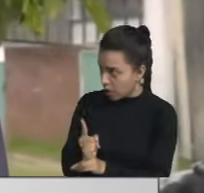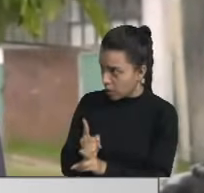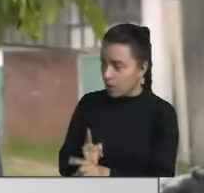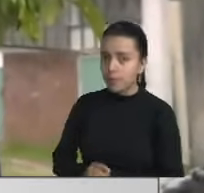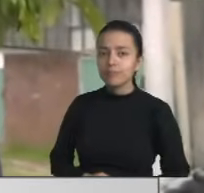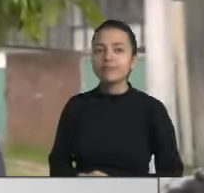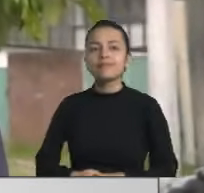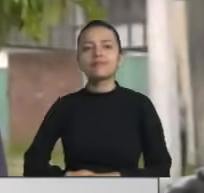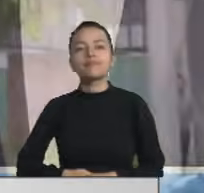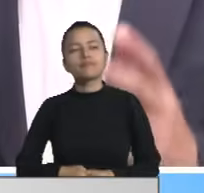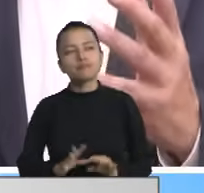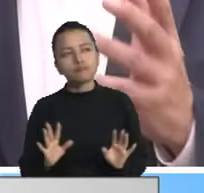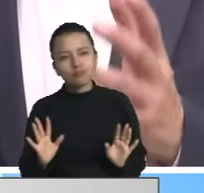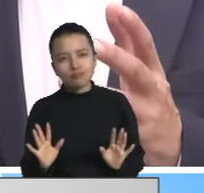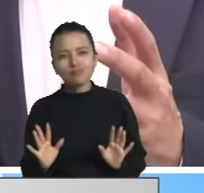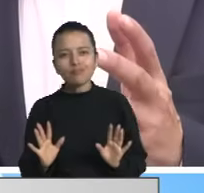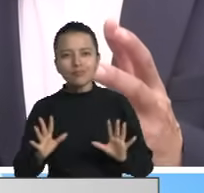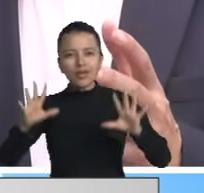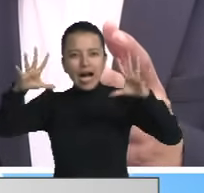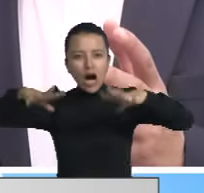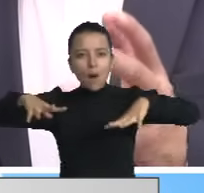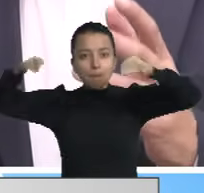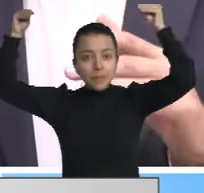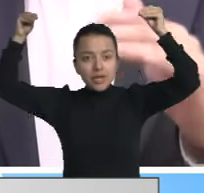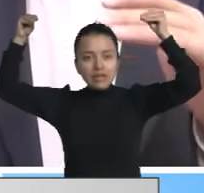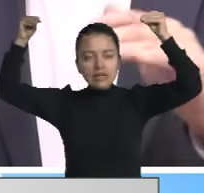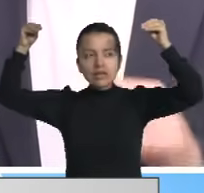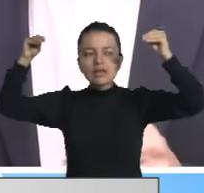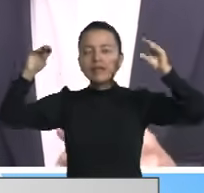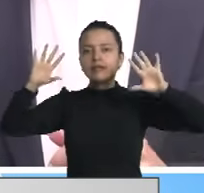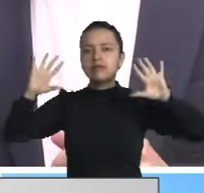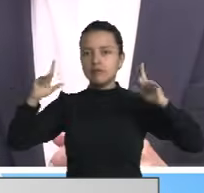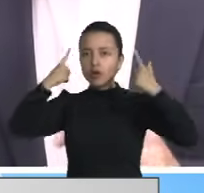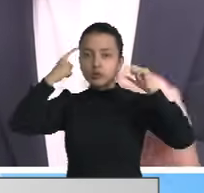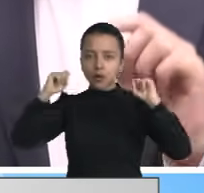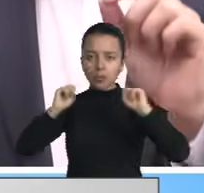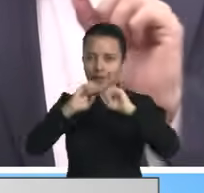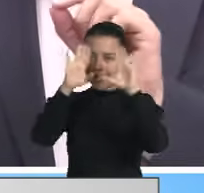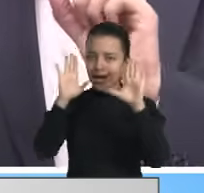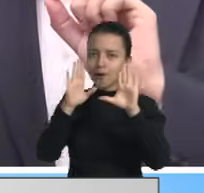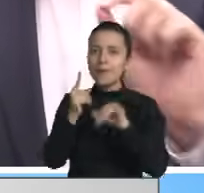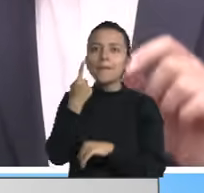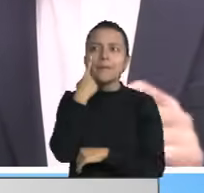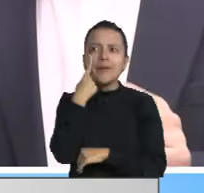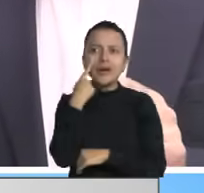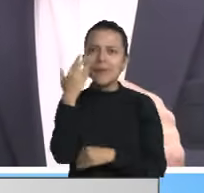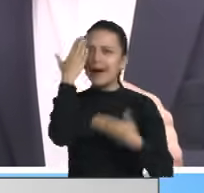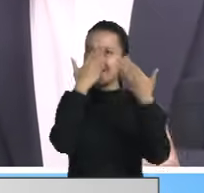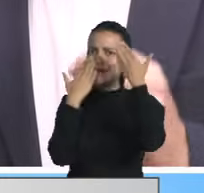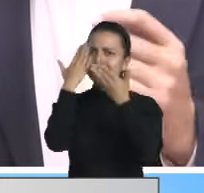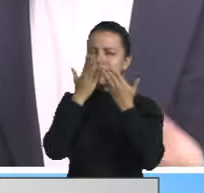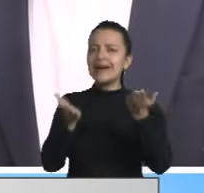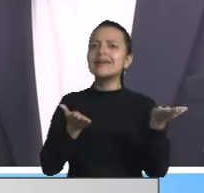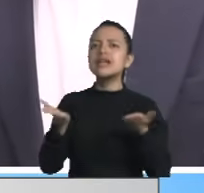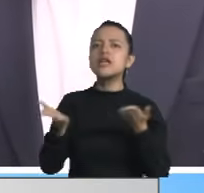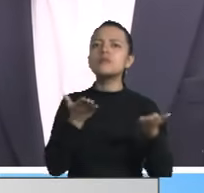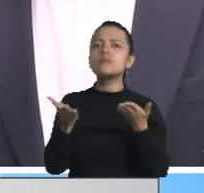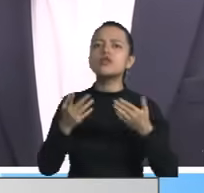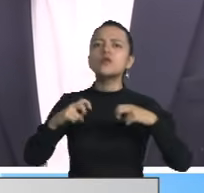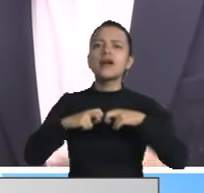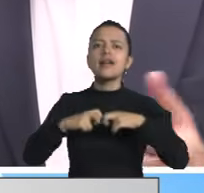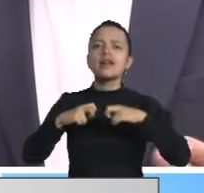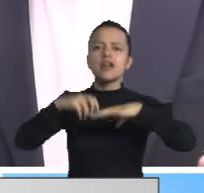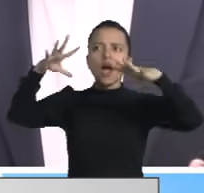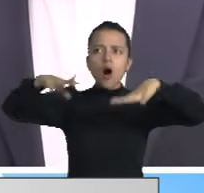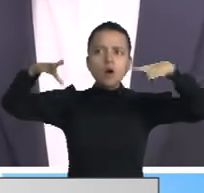tenemos una situación en la cual la demanda de energía de los hogares ya está superando la oferta. Y si llegamos a tener cualquier falla en el sistema, va a haber restricciones